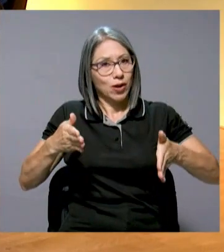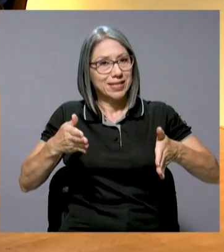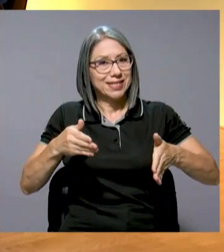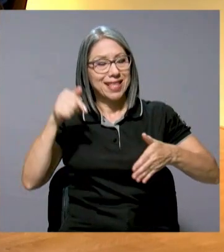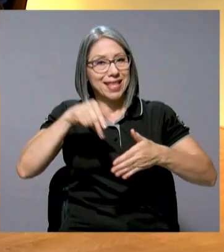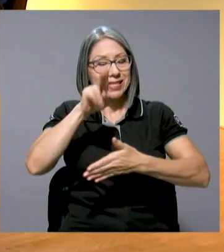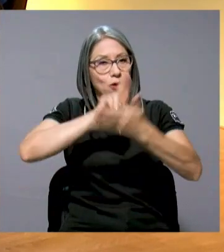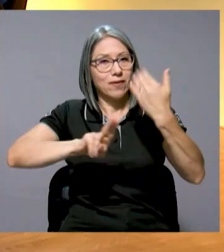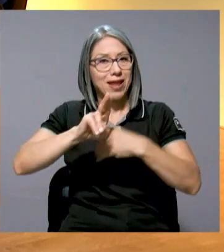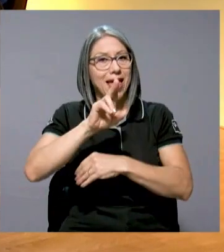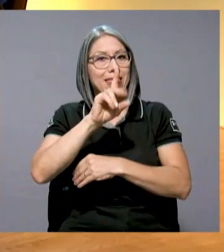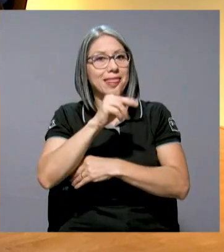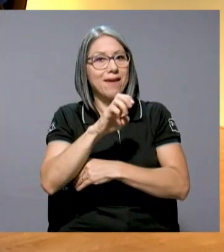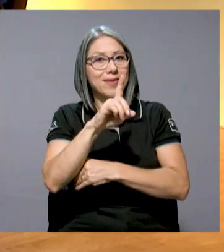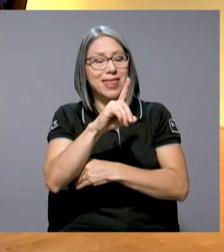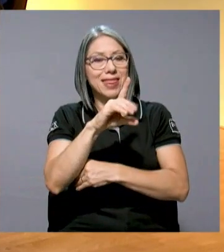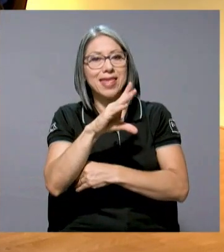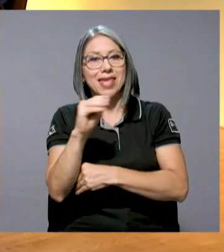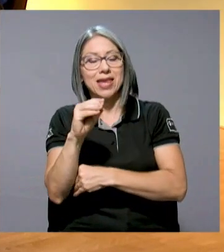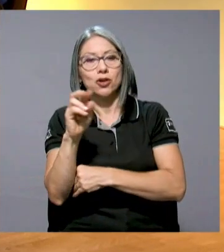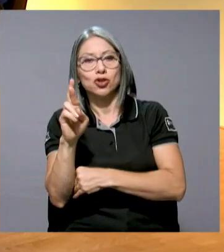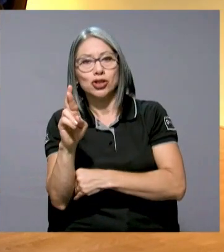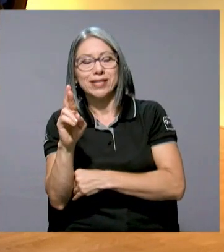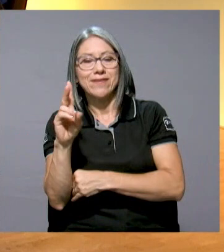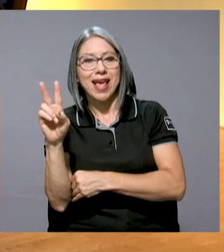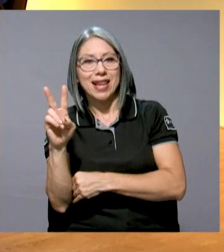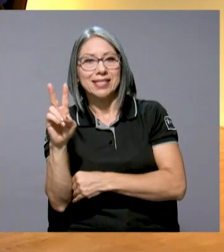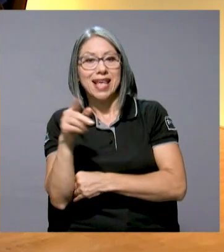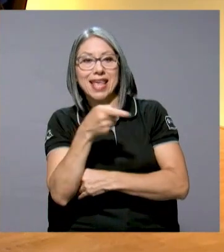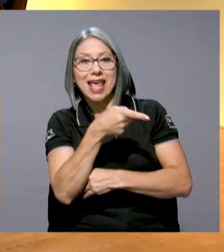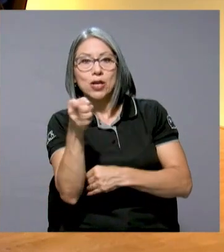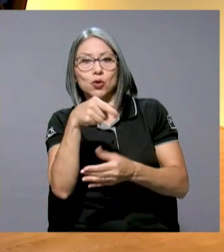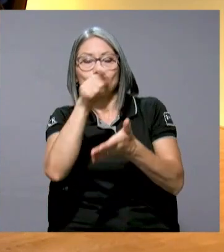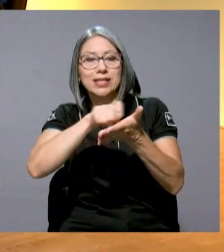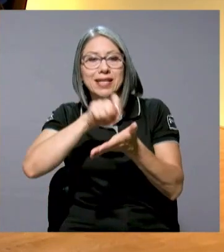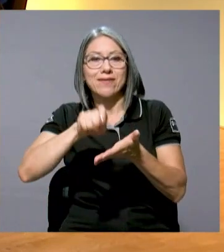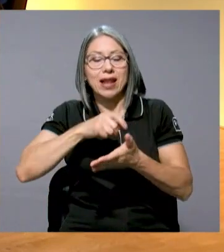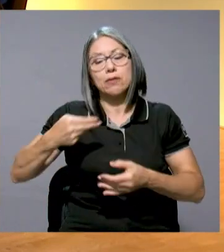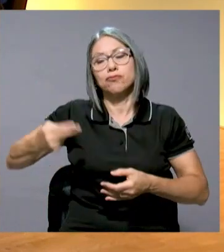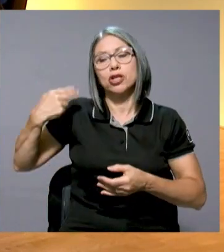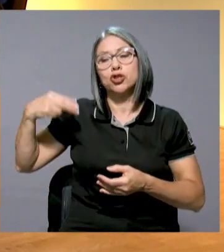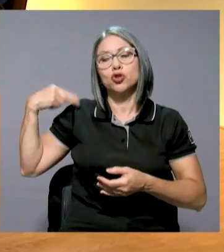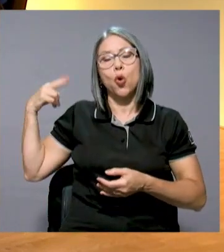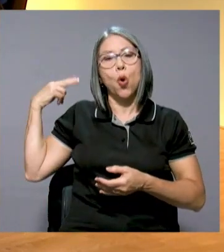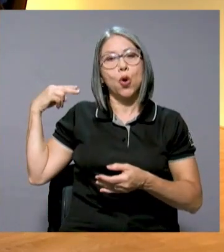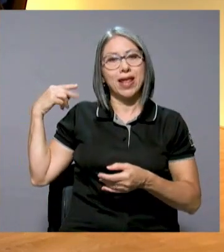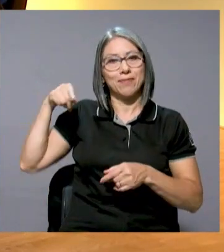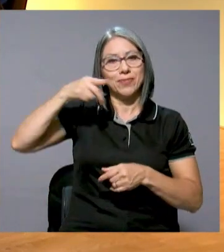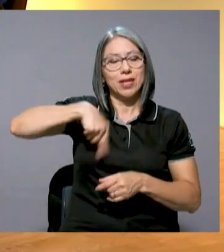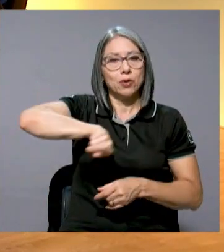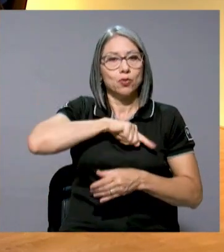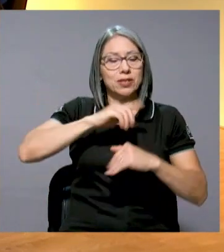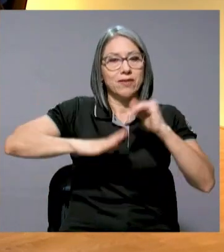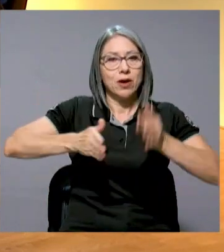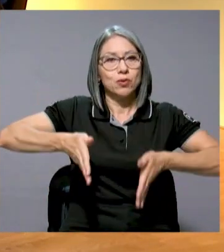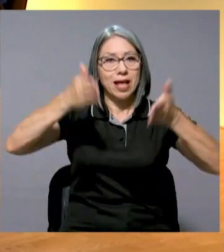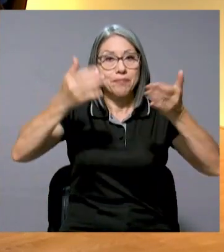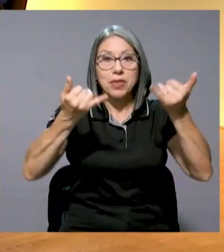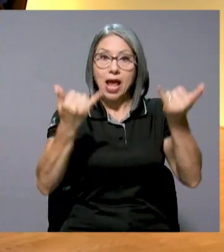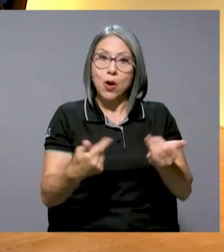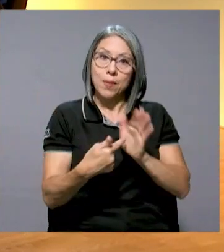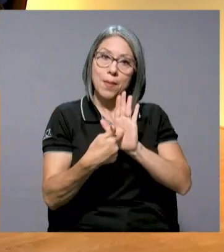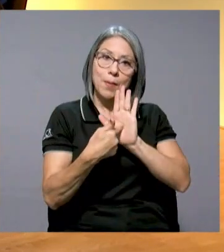Viales, que escribieran la historia institucional de nuestra facultad. Y este libro que vamos a